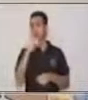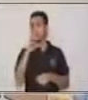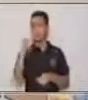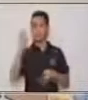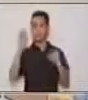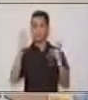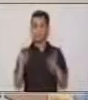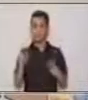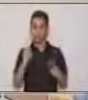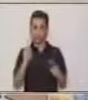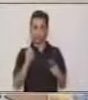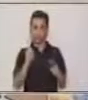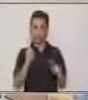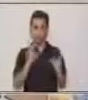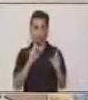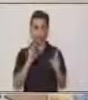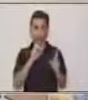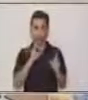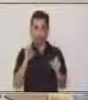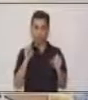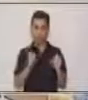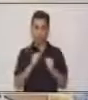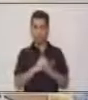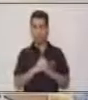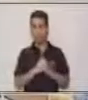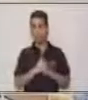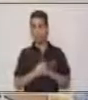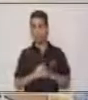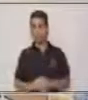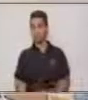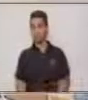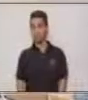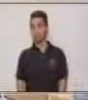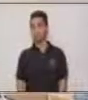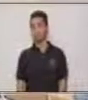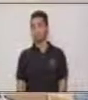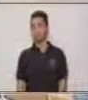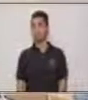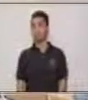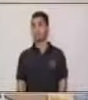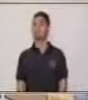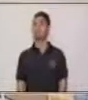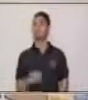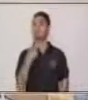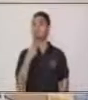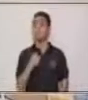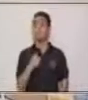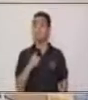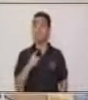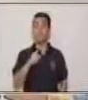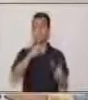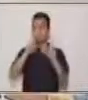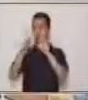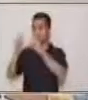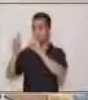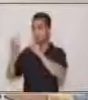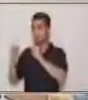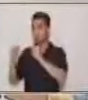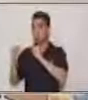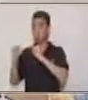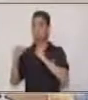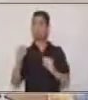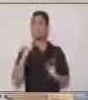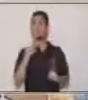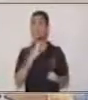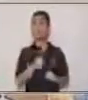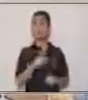no va a ser tan complicado. Y en esa encuesta los resultados que salieron fue que